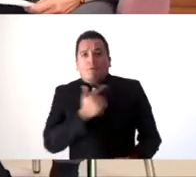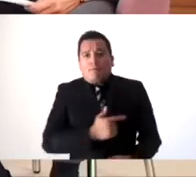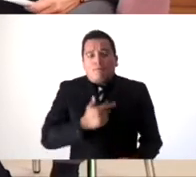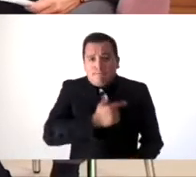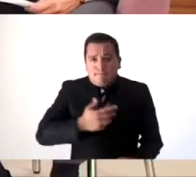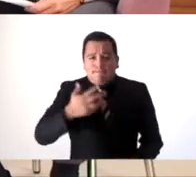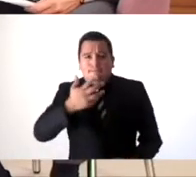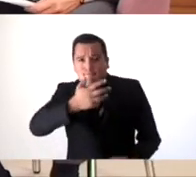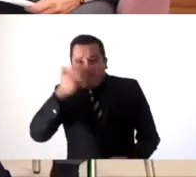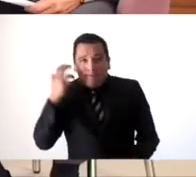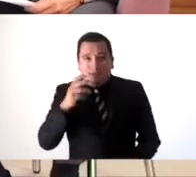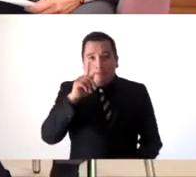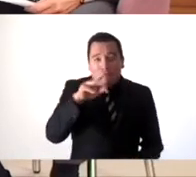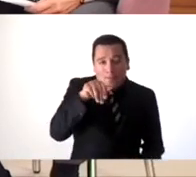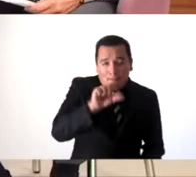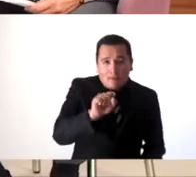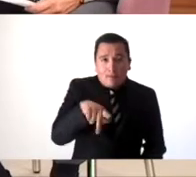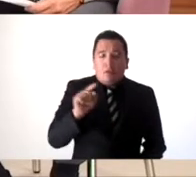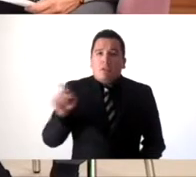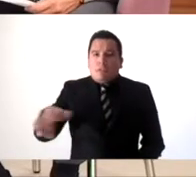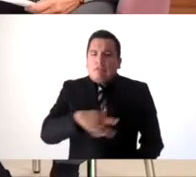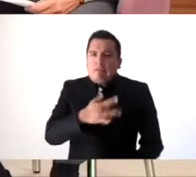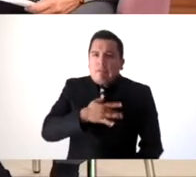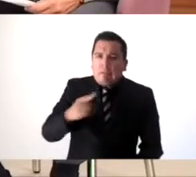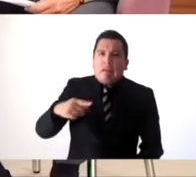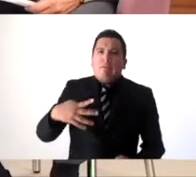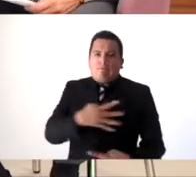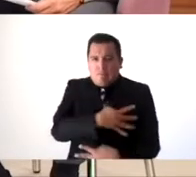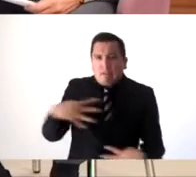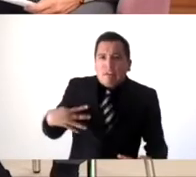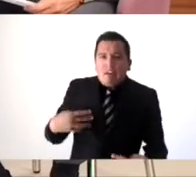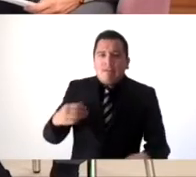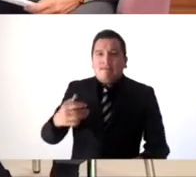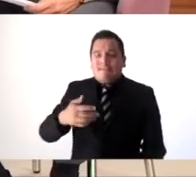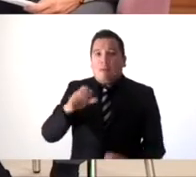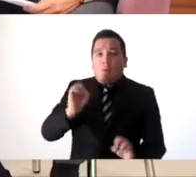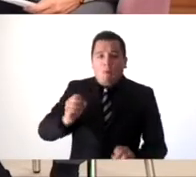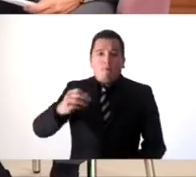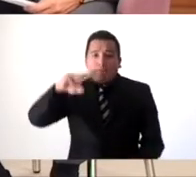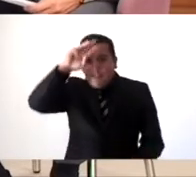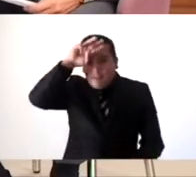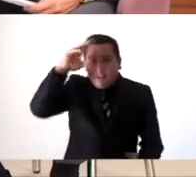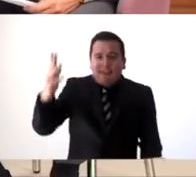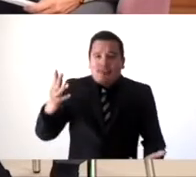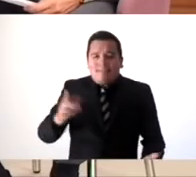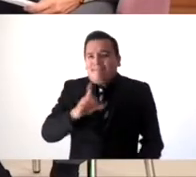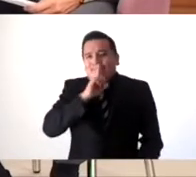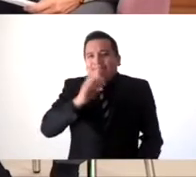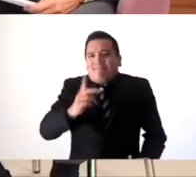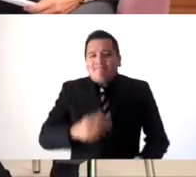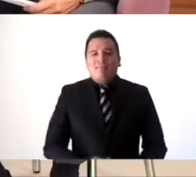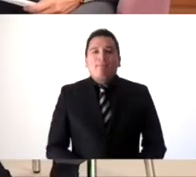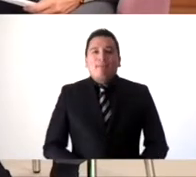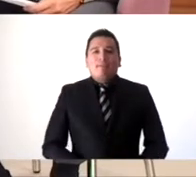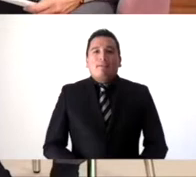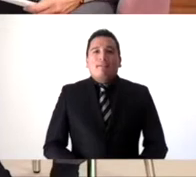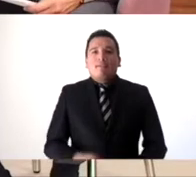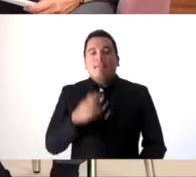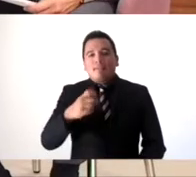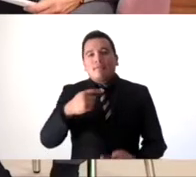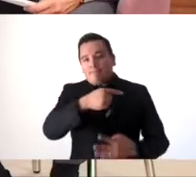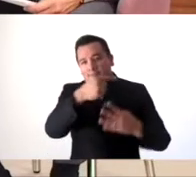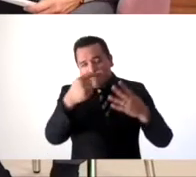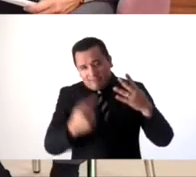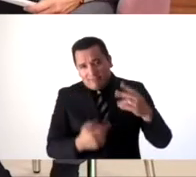le vamos a los Pumas y no le vamos a los Tigres y al Monterrey. Entonces hay un conjunto de elementos que nos